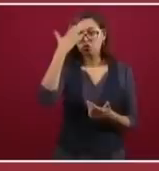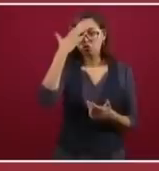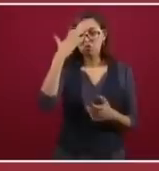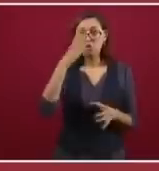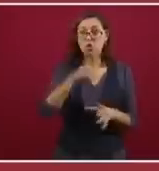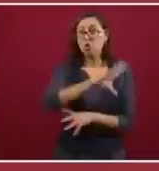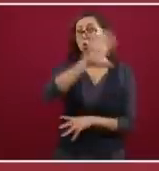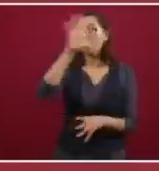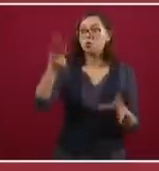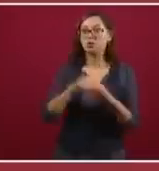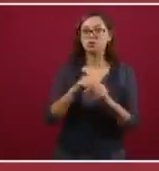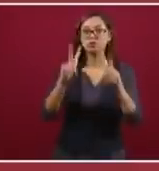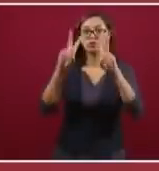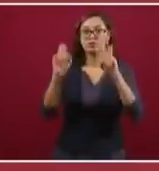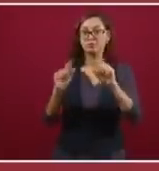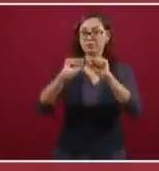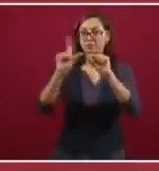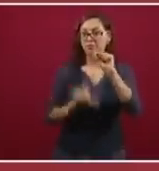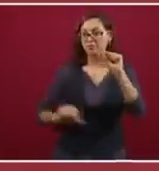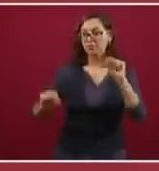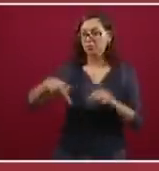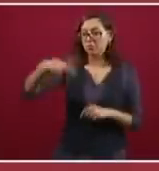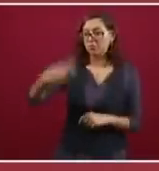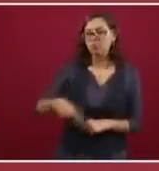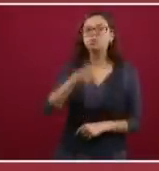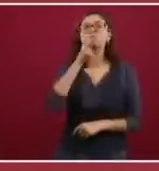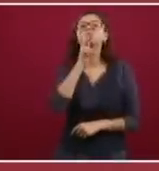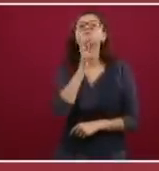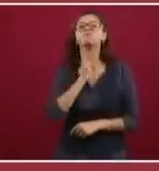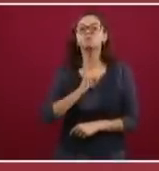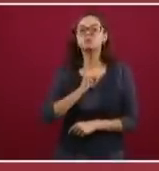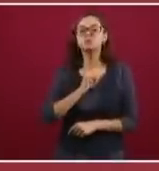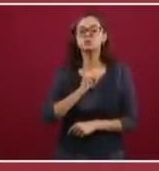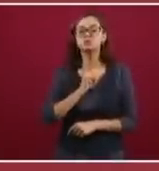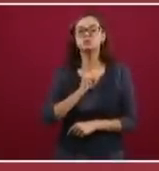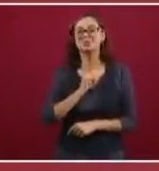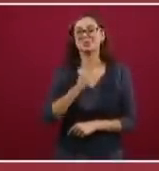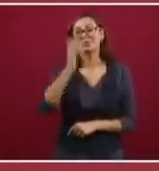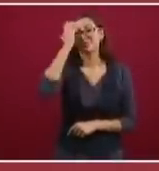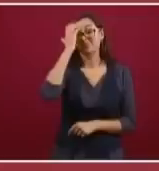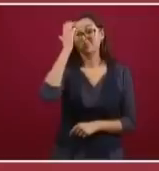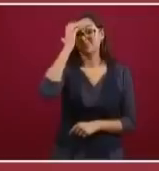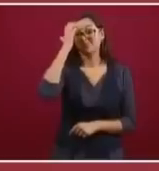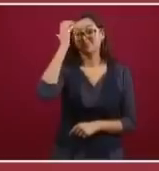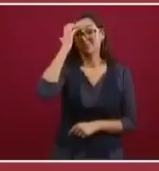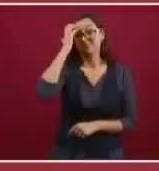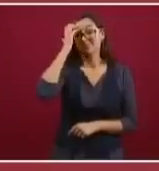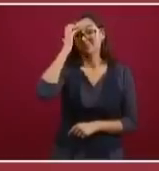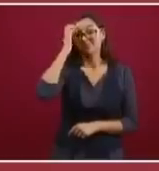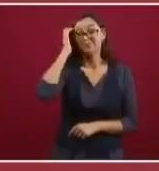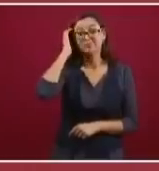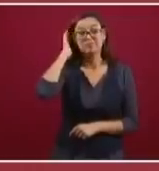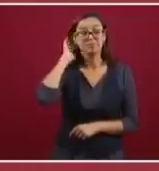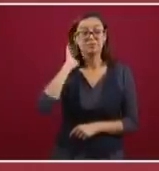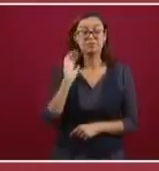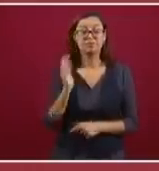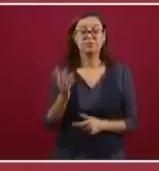petrolero que hay en el país, que conoce porque se pagó con